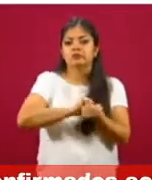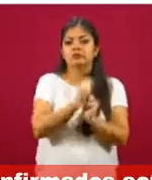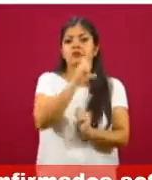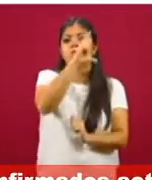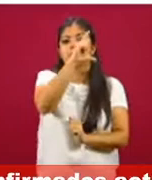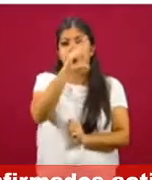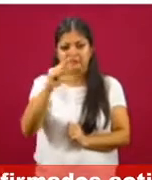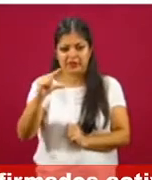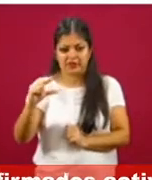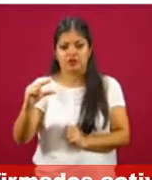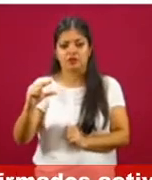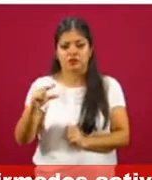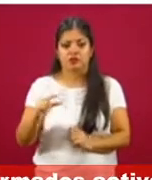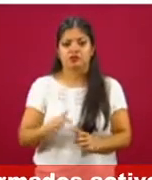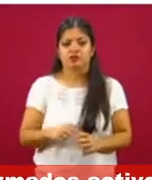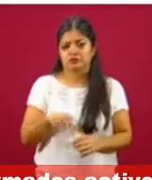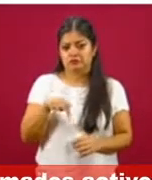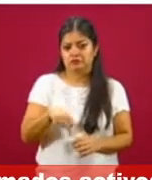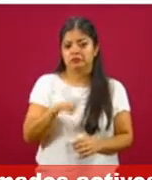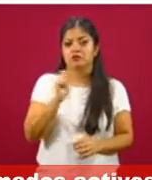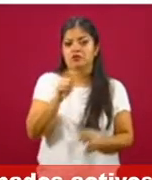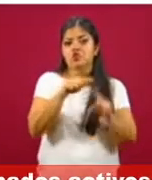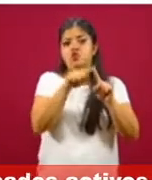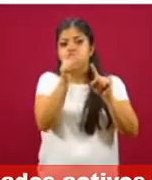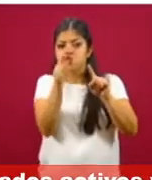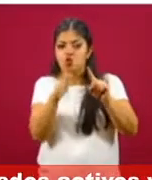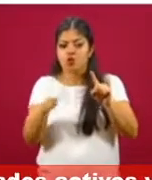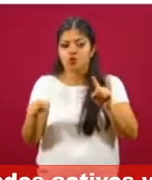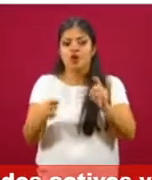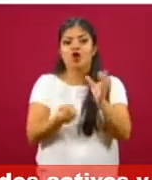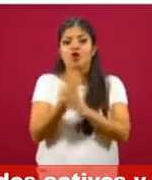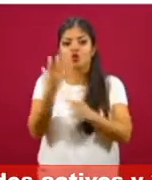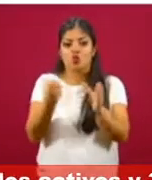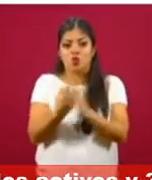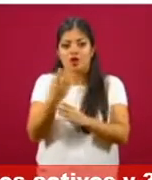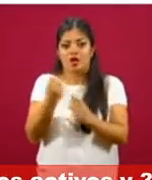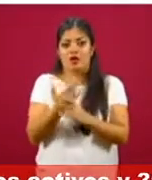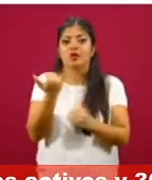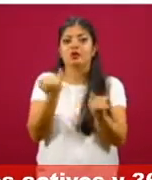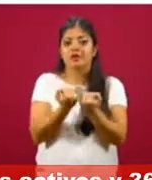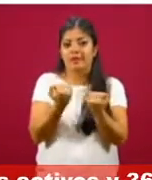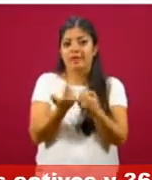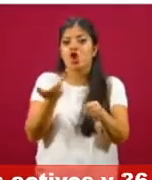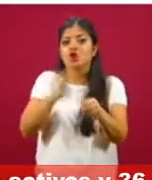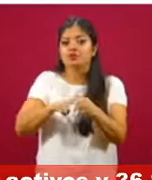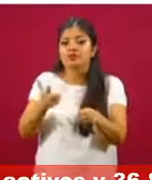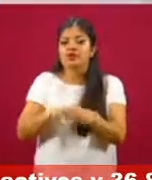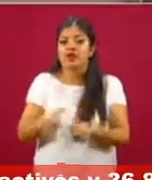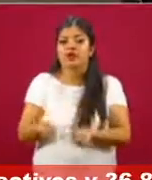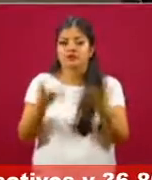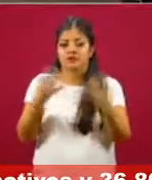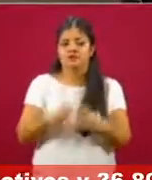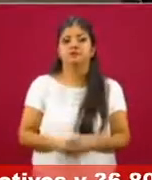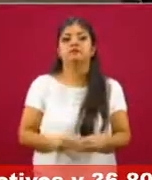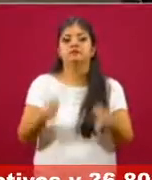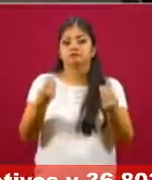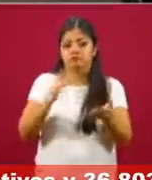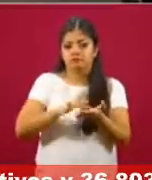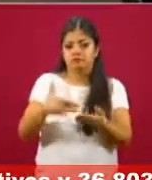reducción en su curva epidémica de casos nuevos y de hospitalizaciones. Muchas gracias.